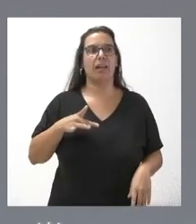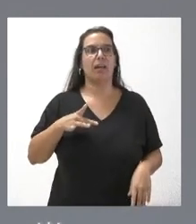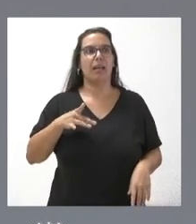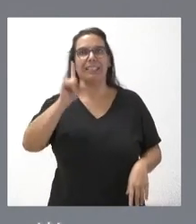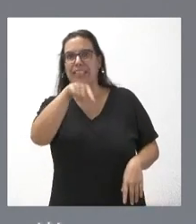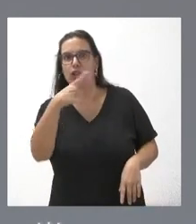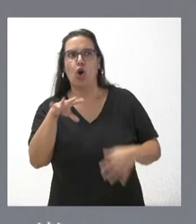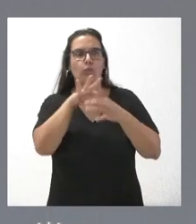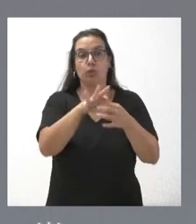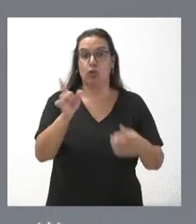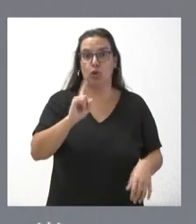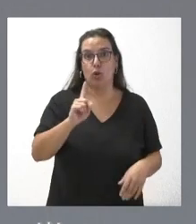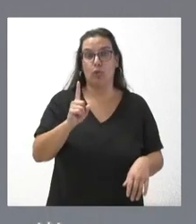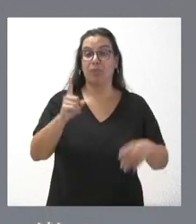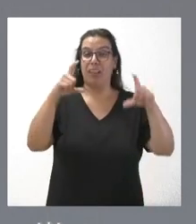bueno,